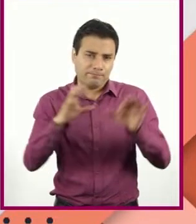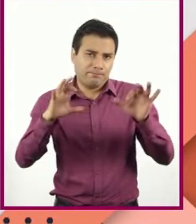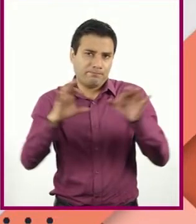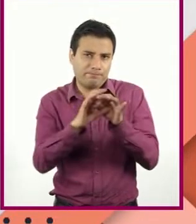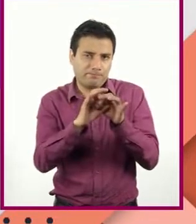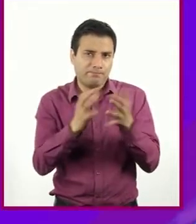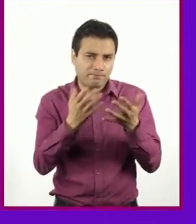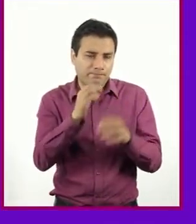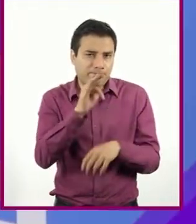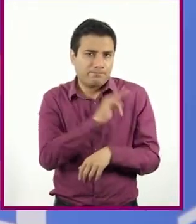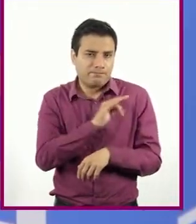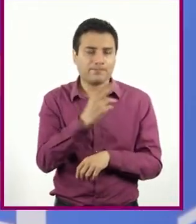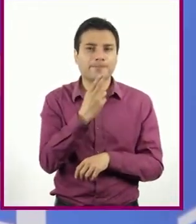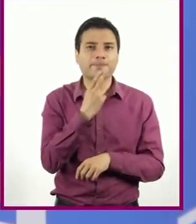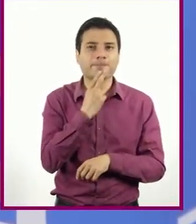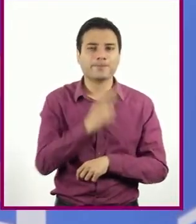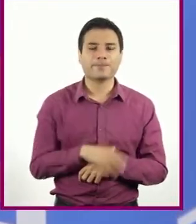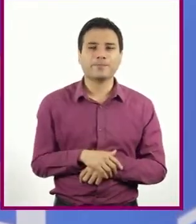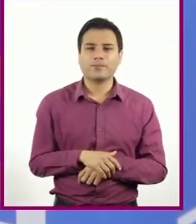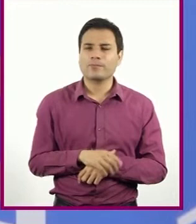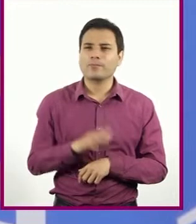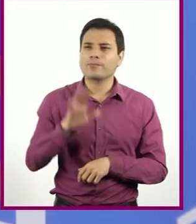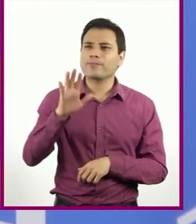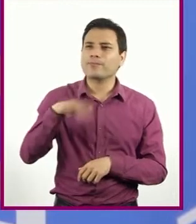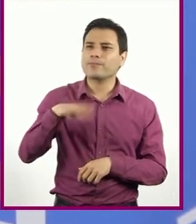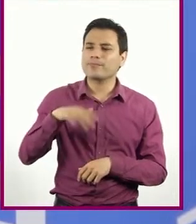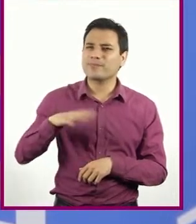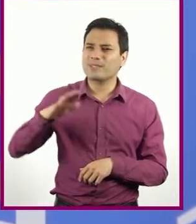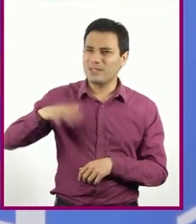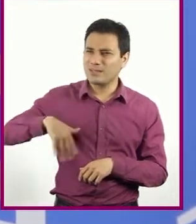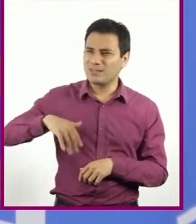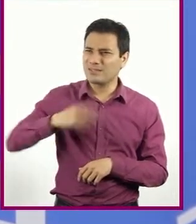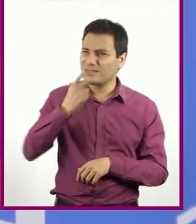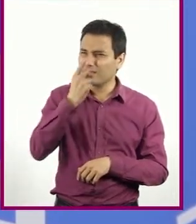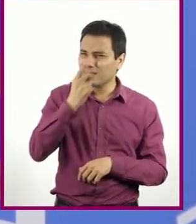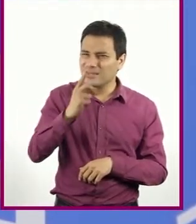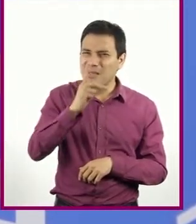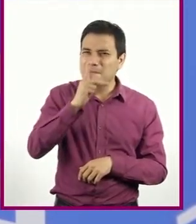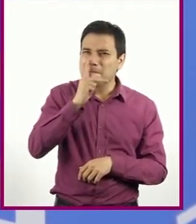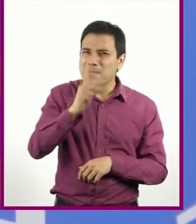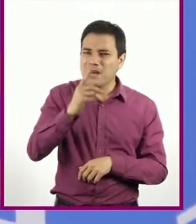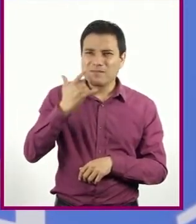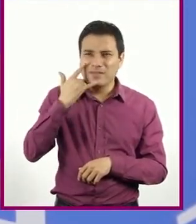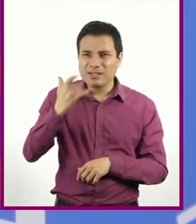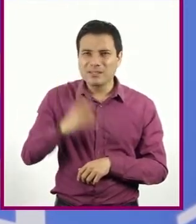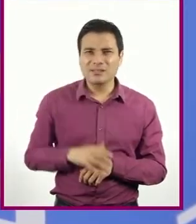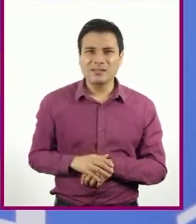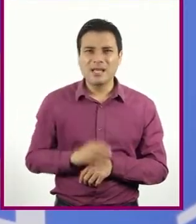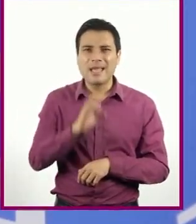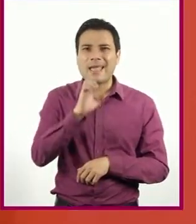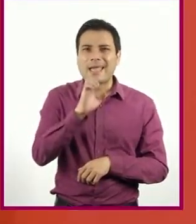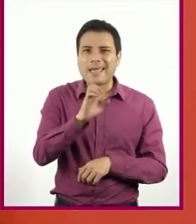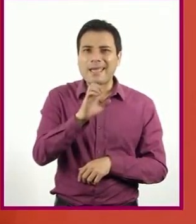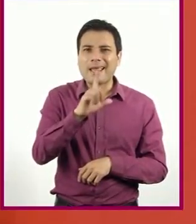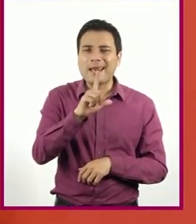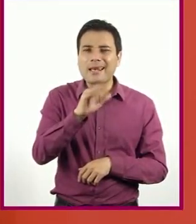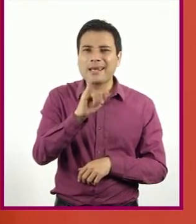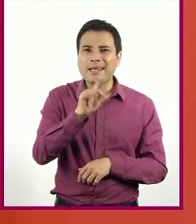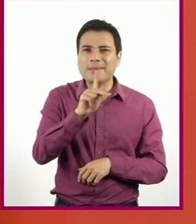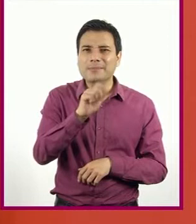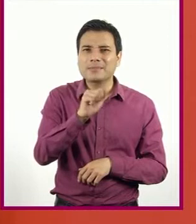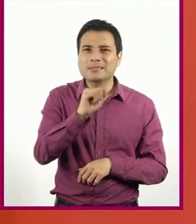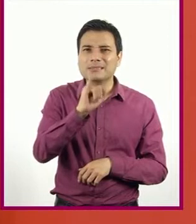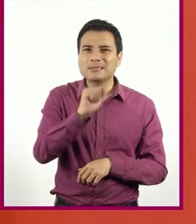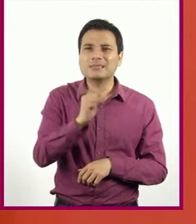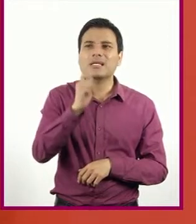recurso. Profesor, acaba de decir una palabra poco común. ¿Qué es elipsis? Es un